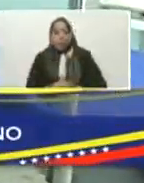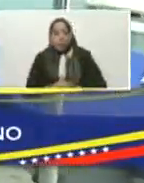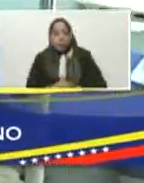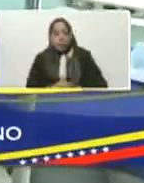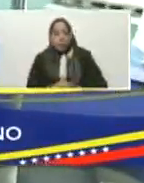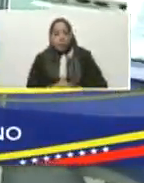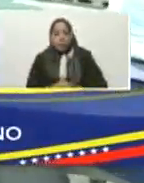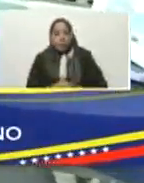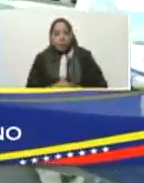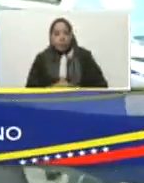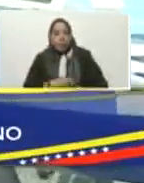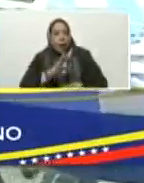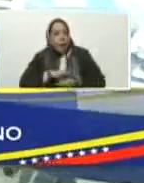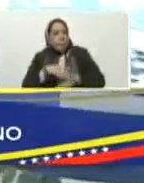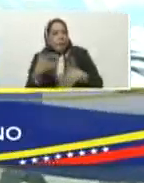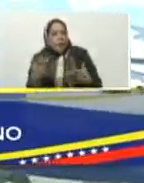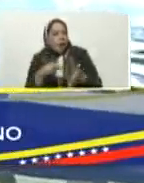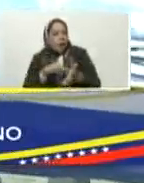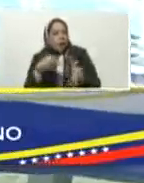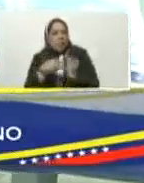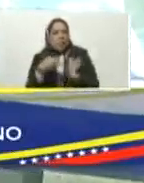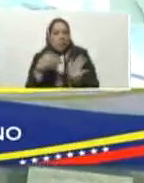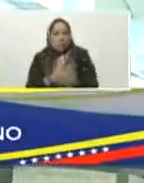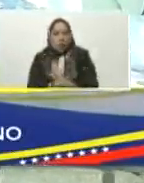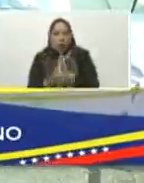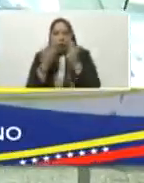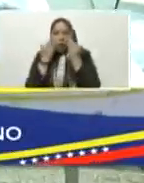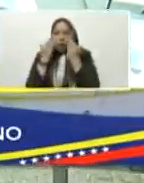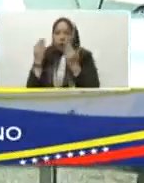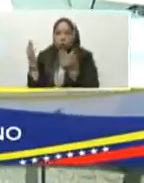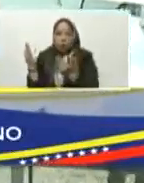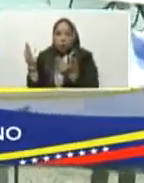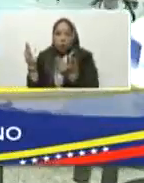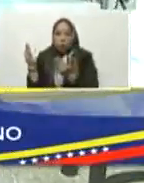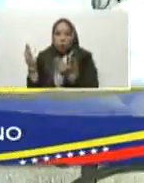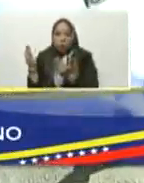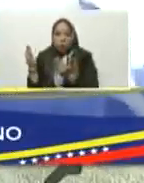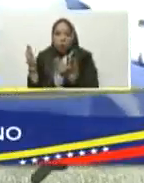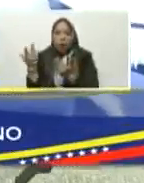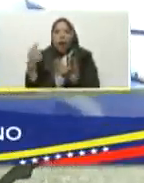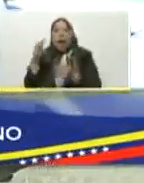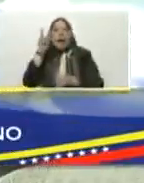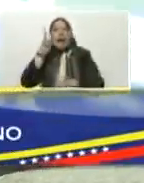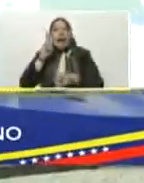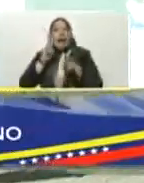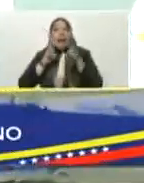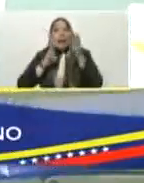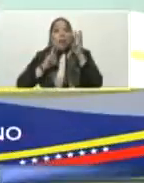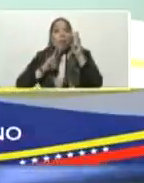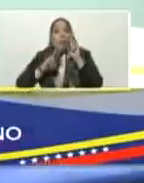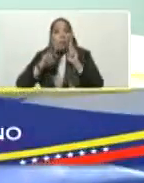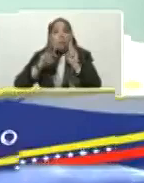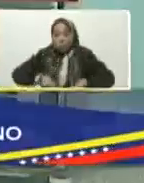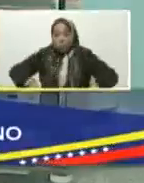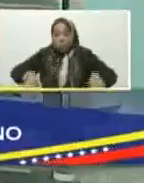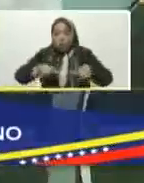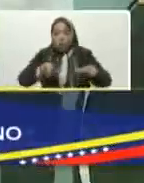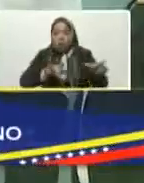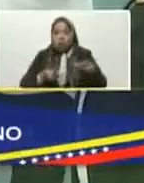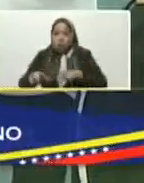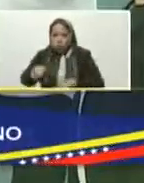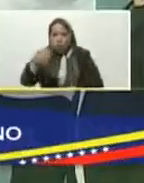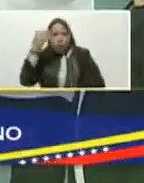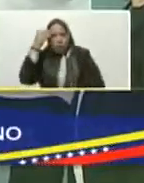habilitación de los centros de operación. Para la esterilización. Tú le pones ozonoterapia a ese aire acondicionado, ¿no lo